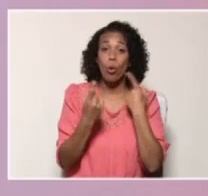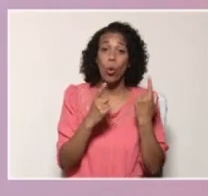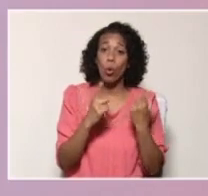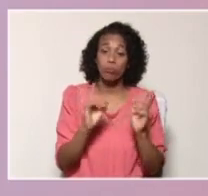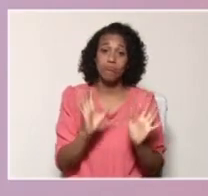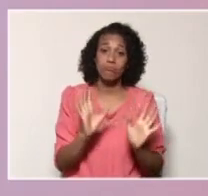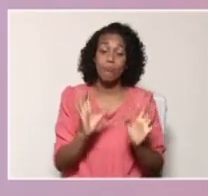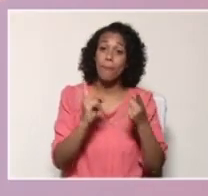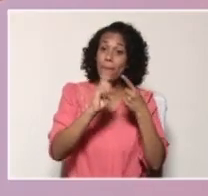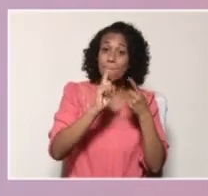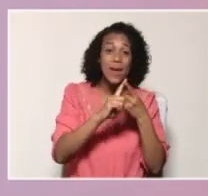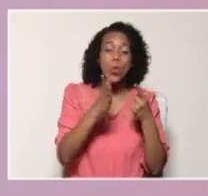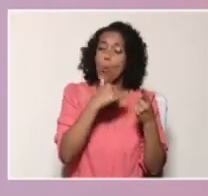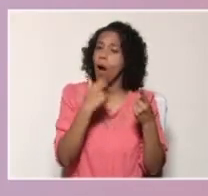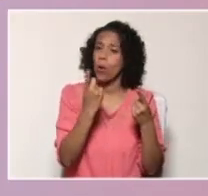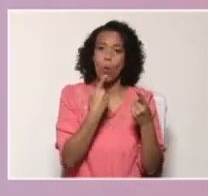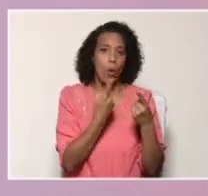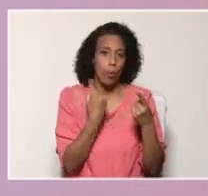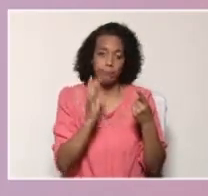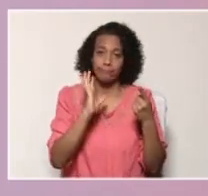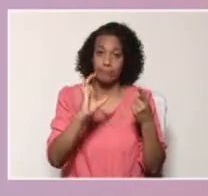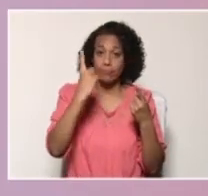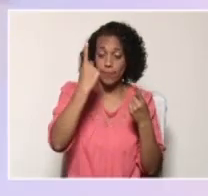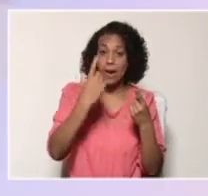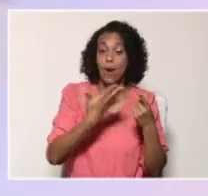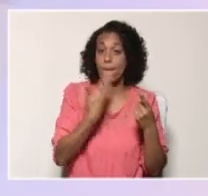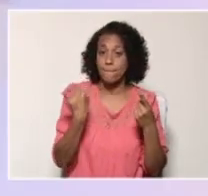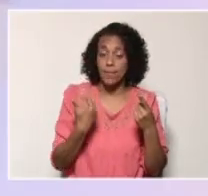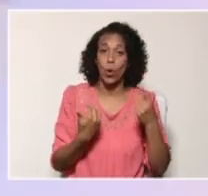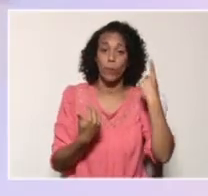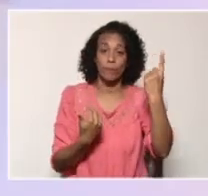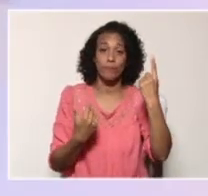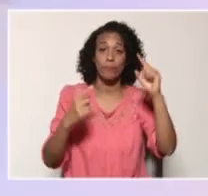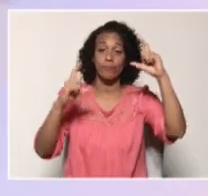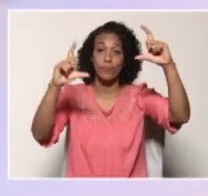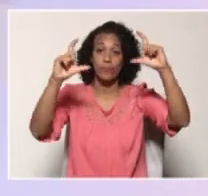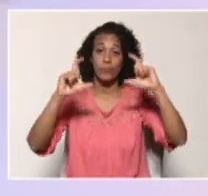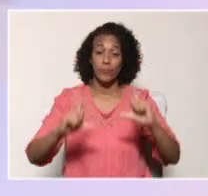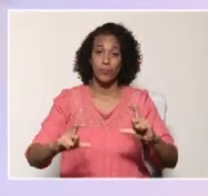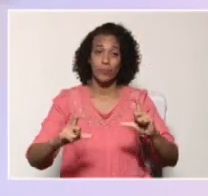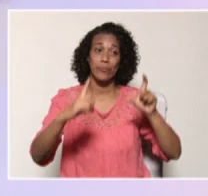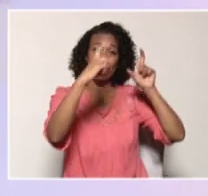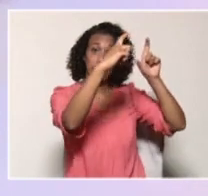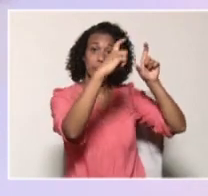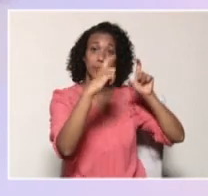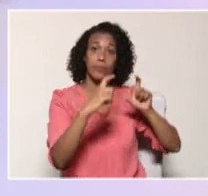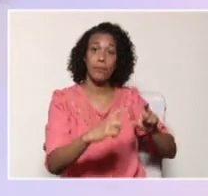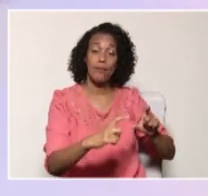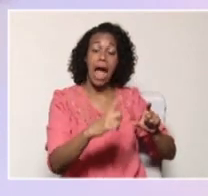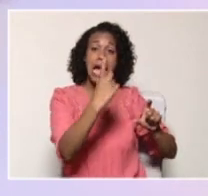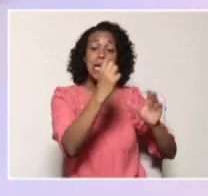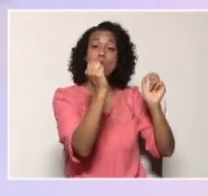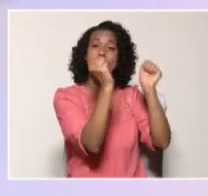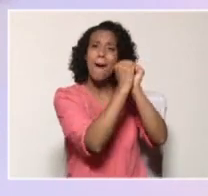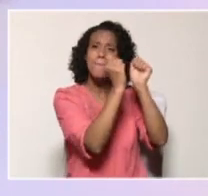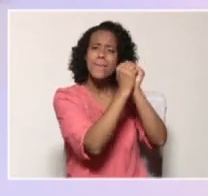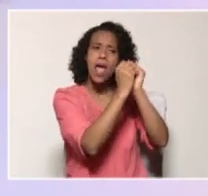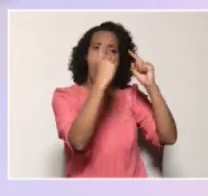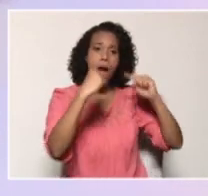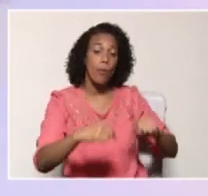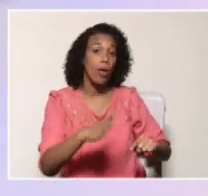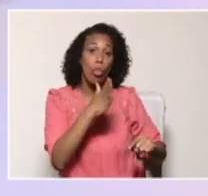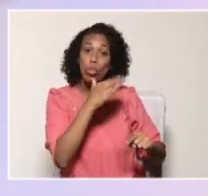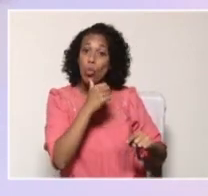Váyalo explicando cuáles son las diferencias que ve entre el dibujo de arriba y el de abajo. Por ejemplo, aquí tenemos una piedra que tenemos en este